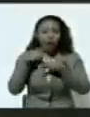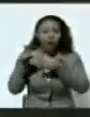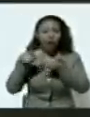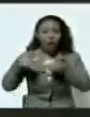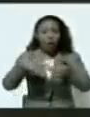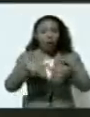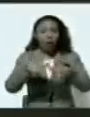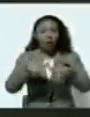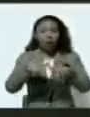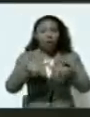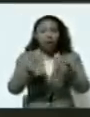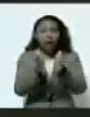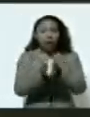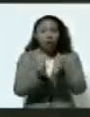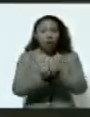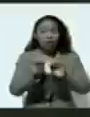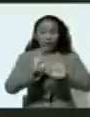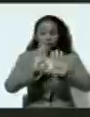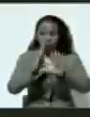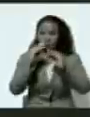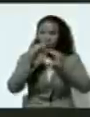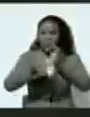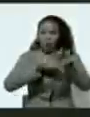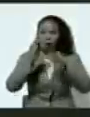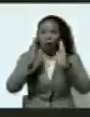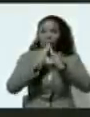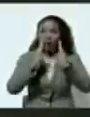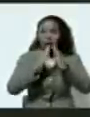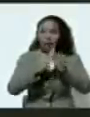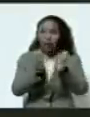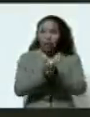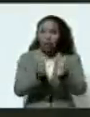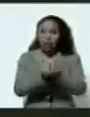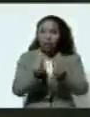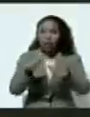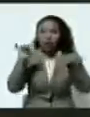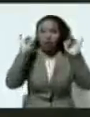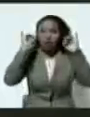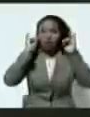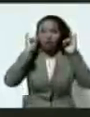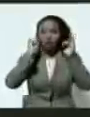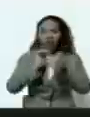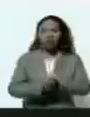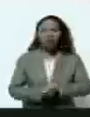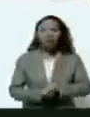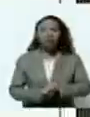Anaco. Ya vamos a hablar de una casa en Anaco y una narcofiesta allí.